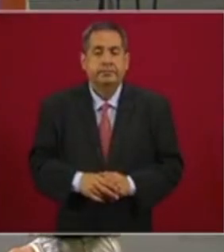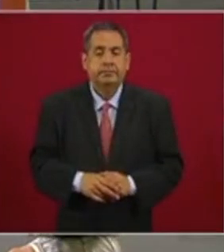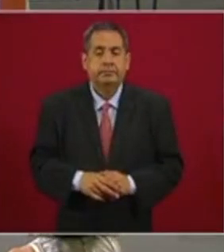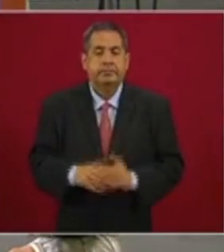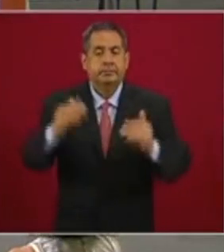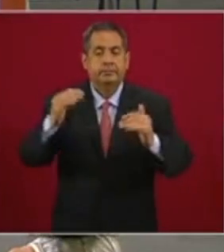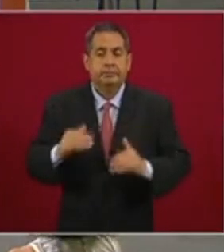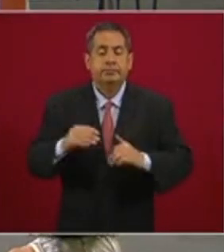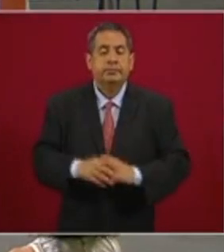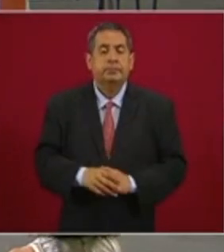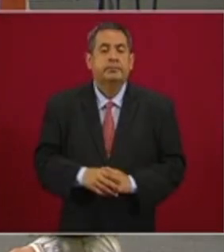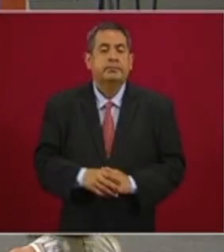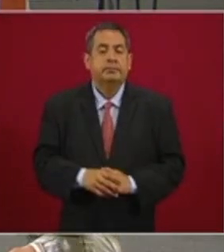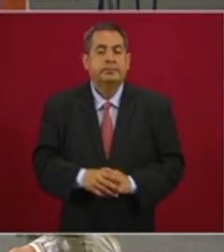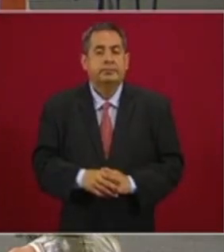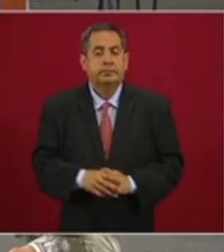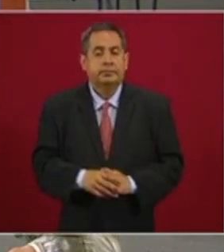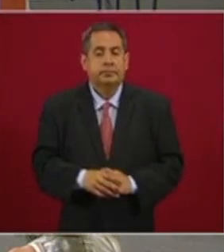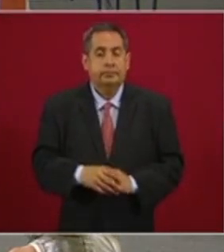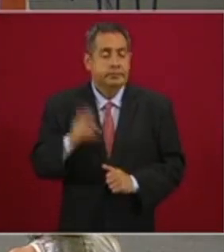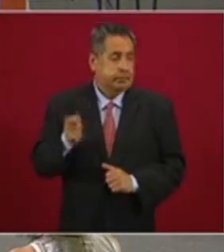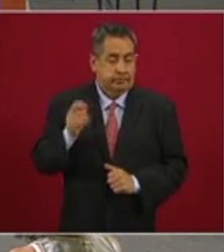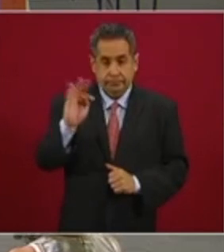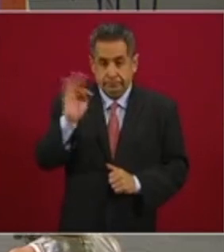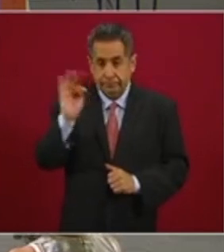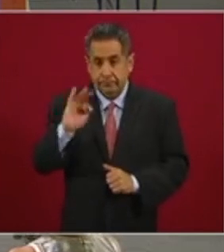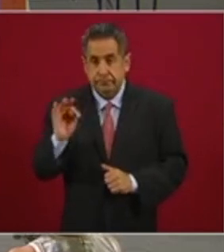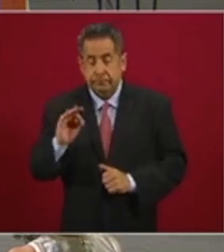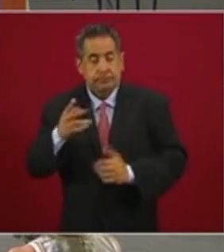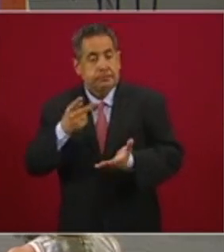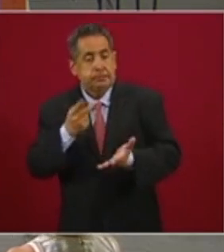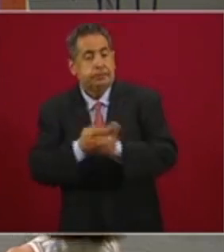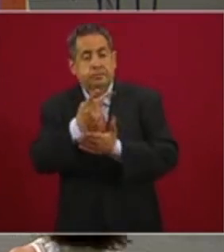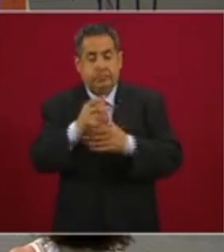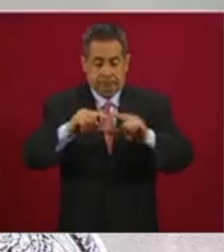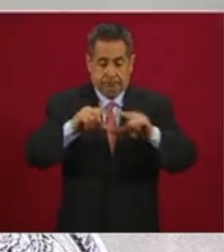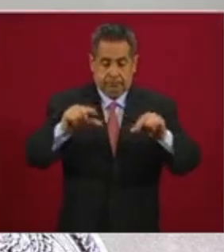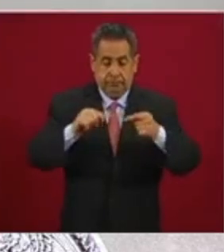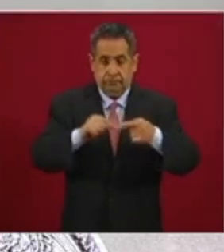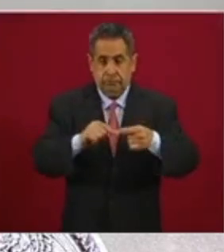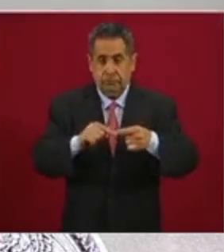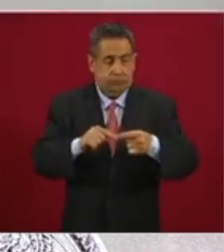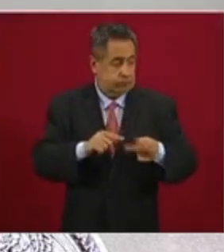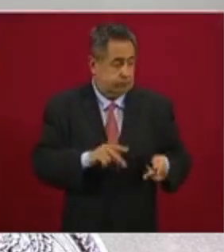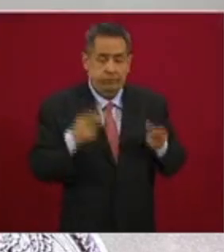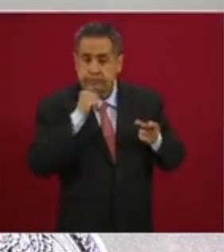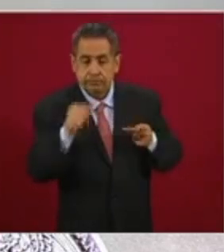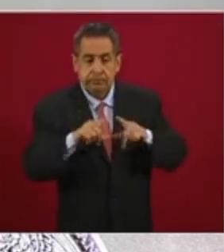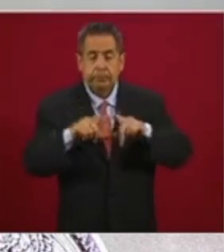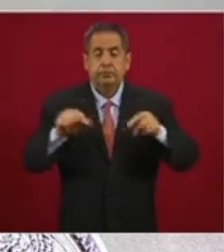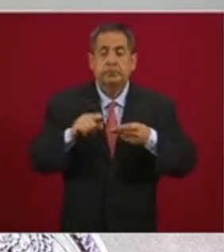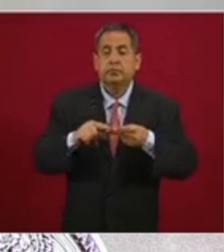La siguiente, por favor. En caso de resultar premiado un cachito no vendido, el